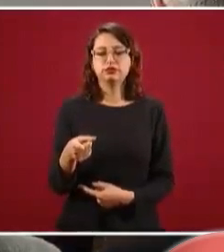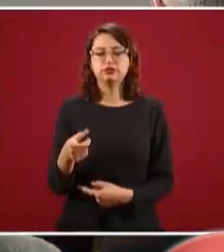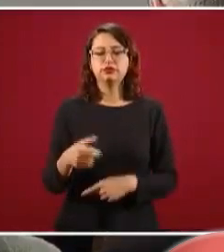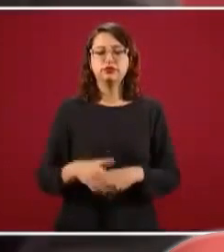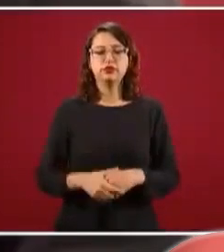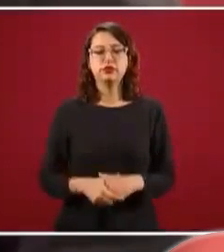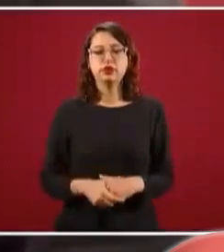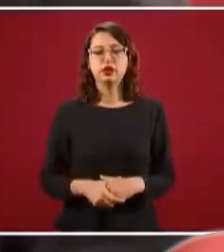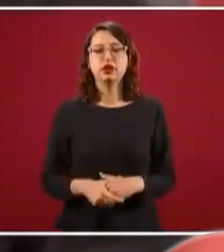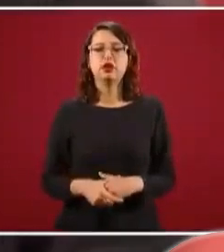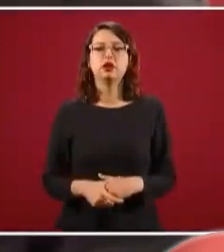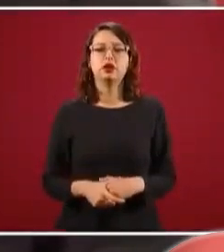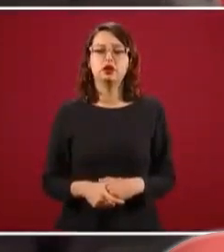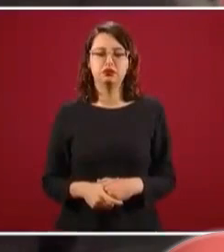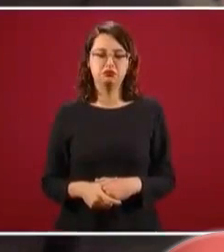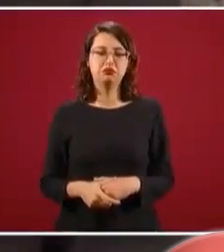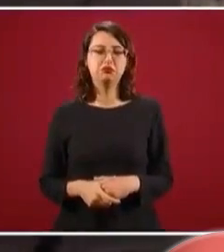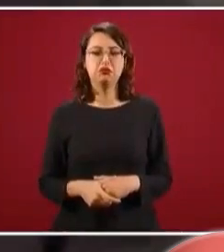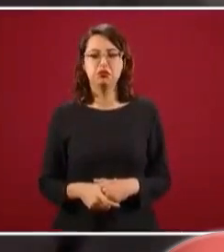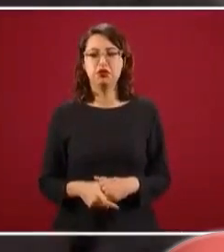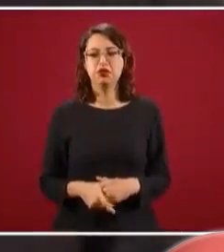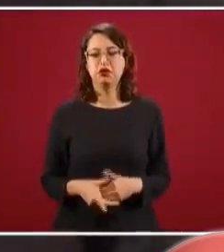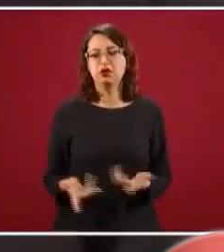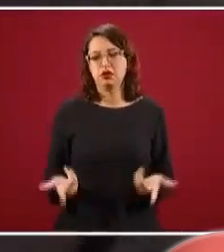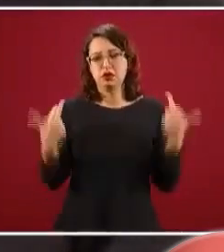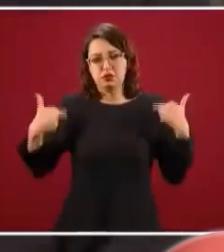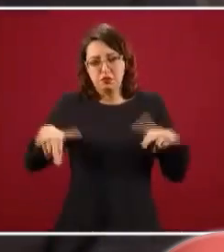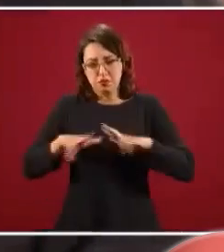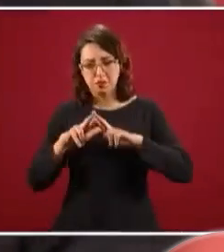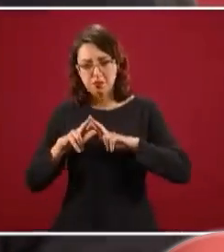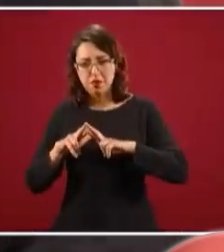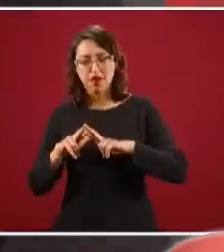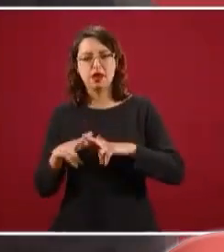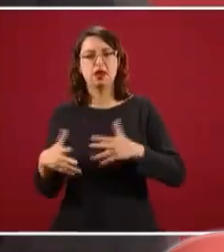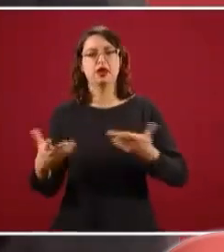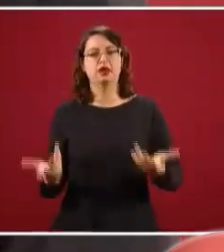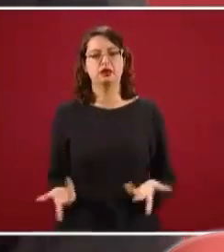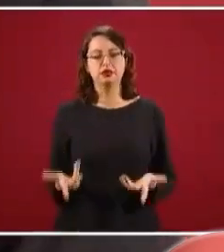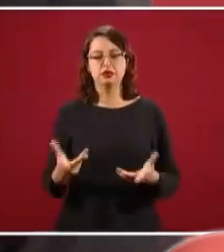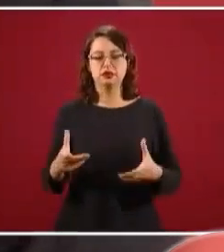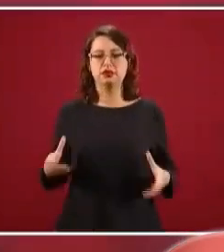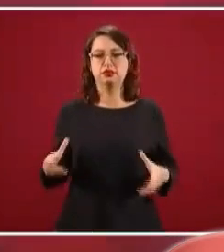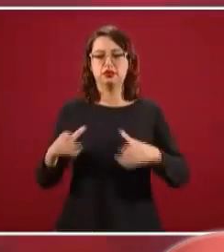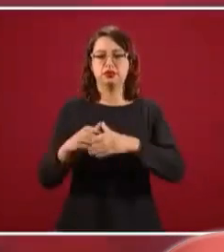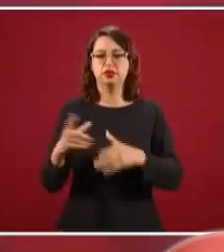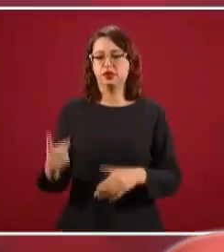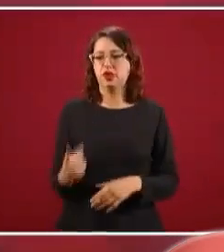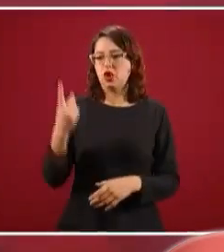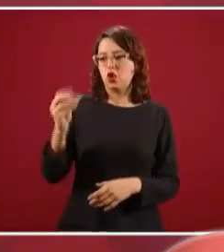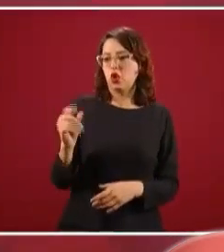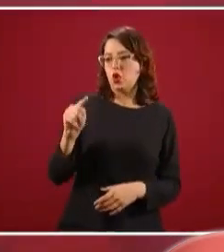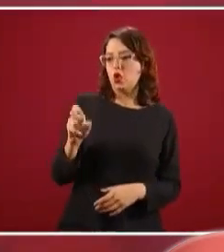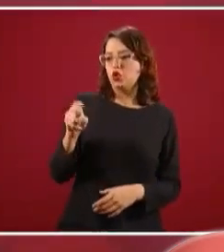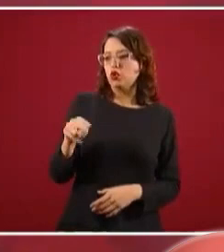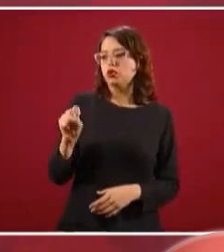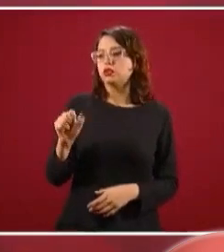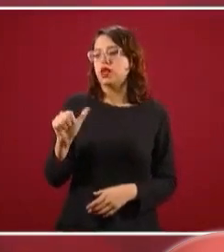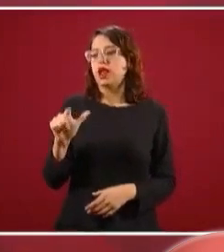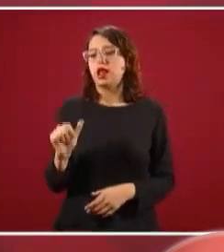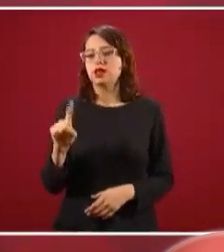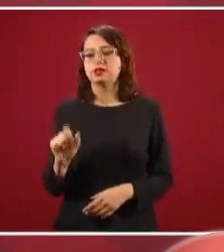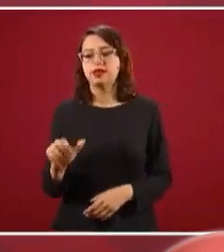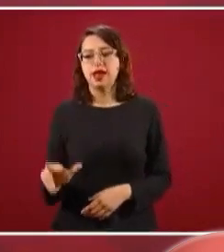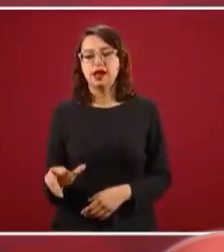Bueno, los movimientos magisteriales, cuando el profesor maestro Otón Salazar,